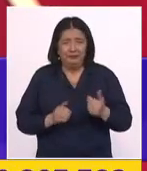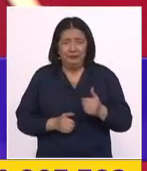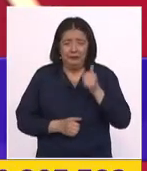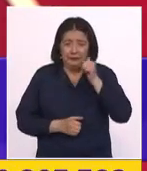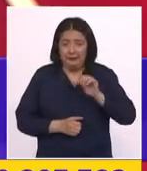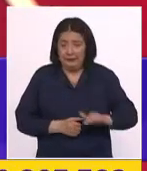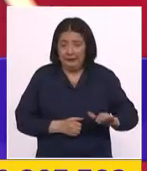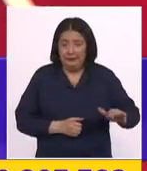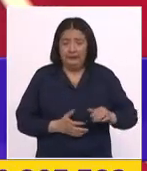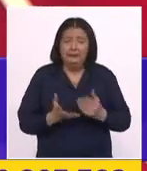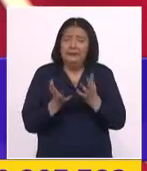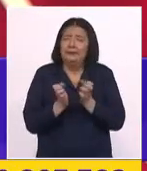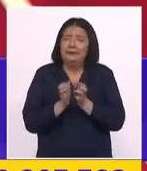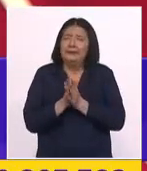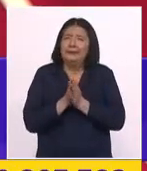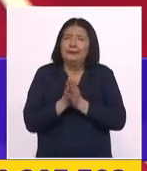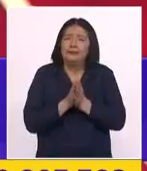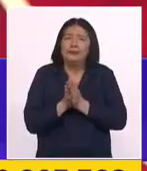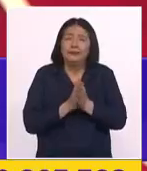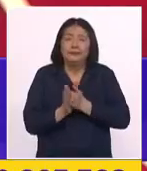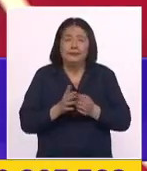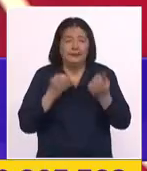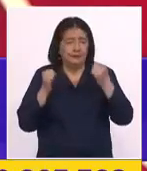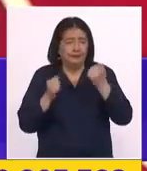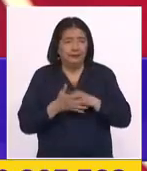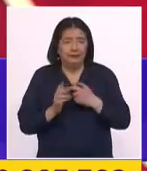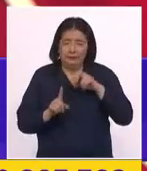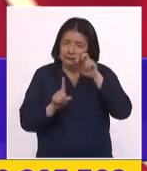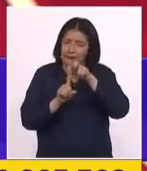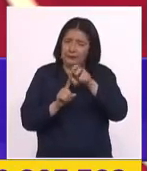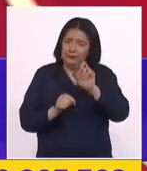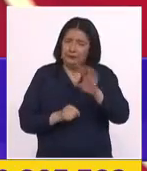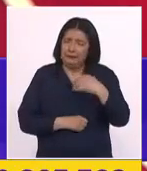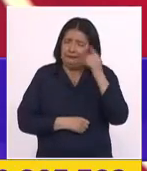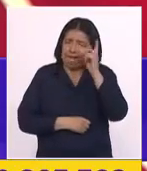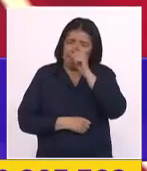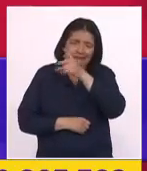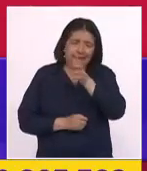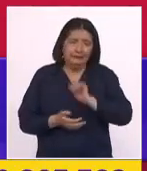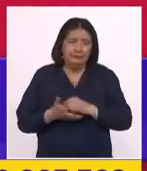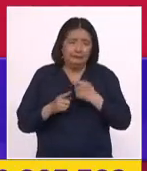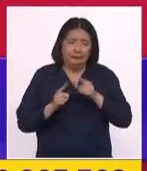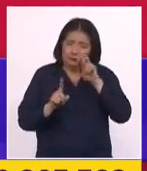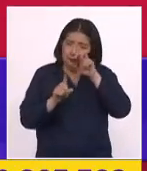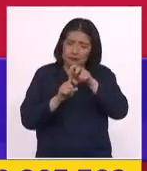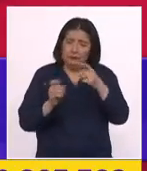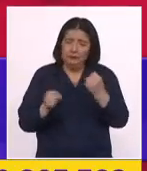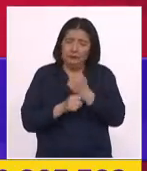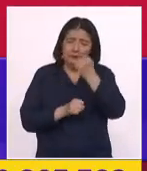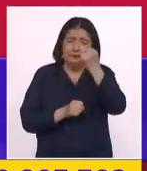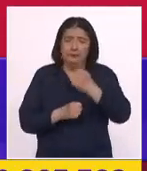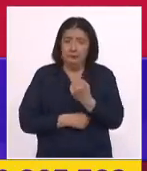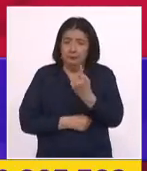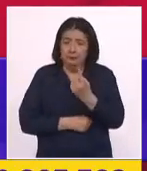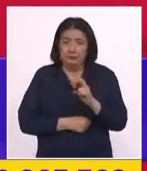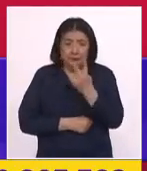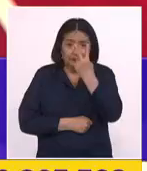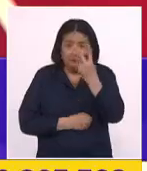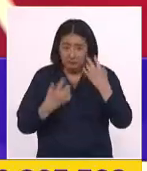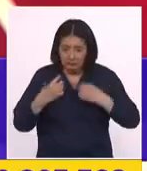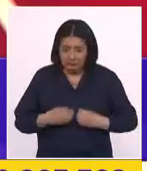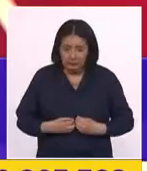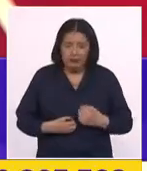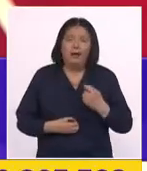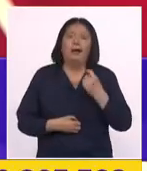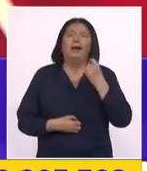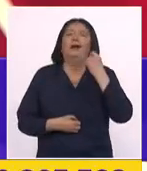que sueñan con el deporte y que ven de pronto un camino muy difícil, pero cuando te han visto ganar no una, sino 2 medallas,